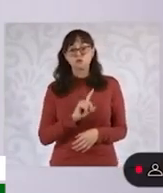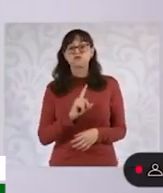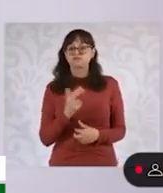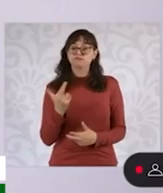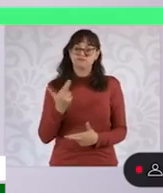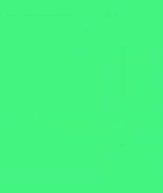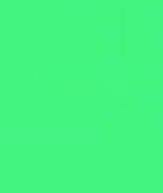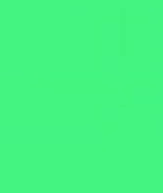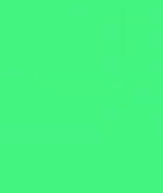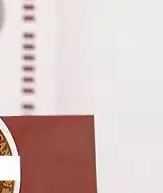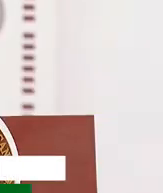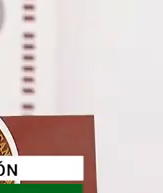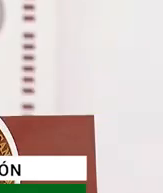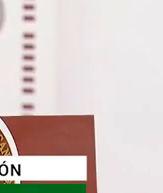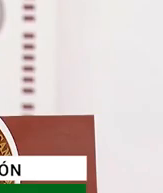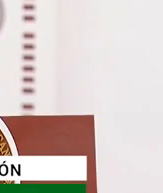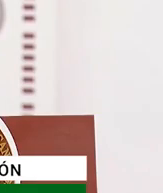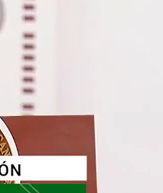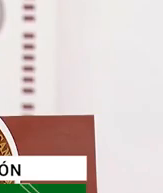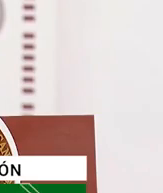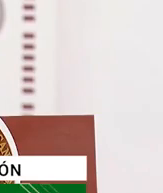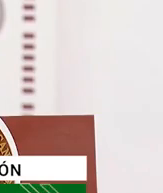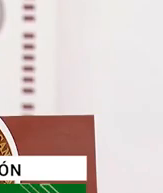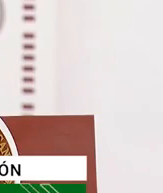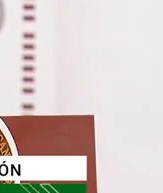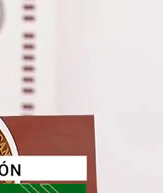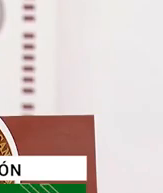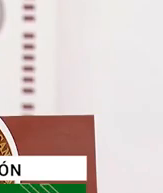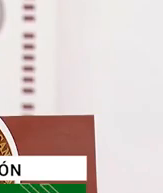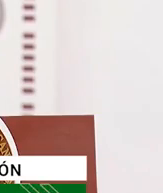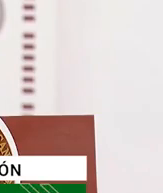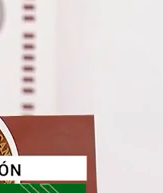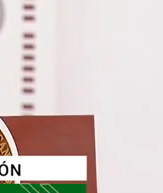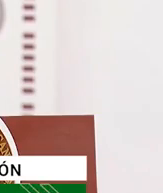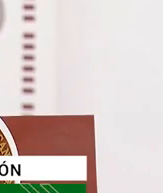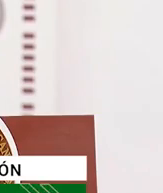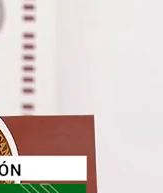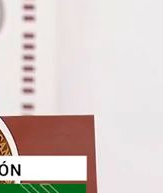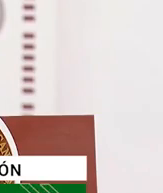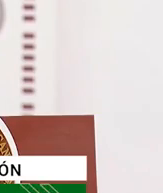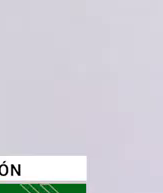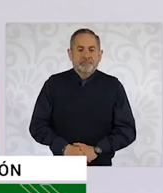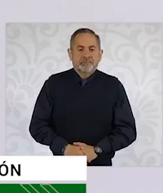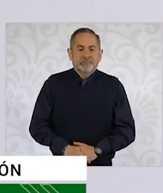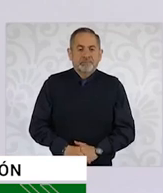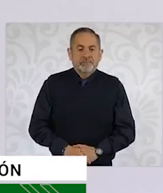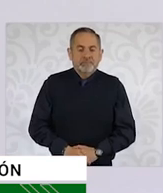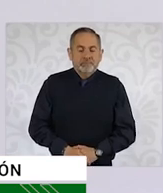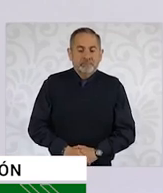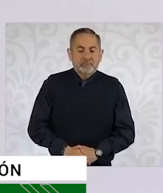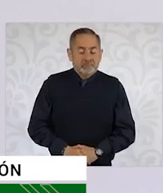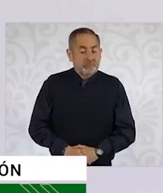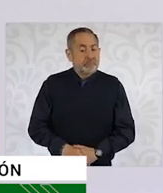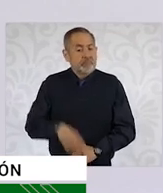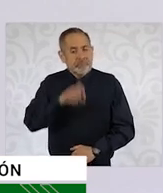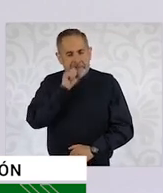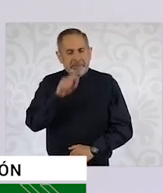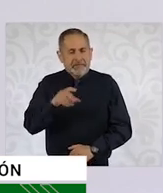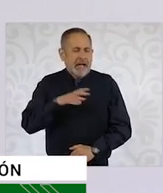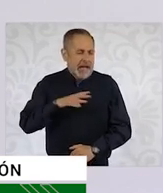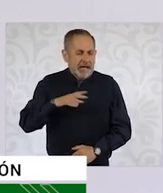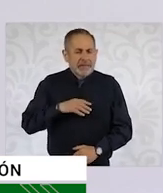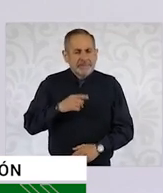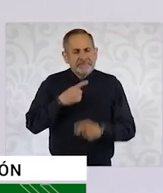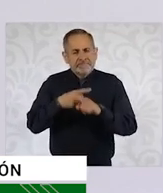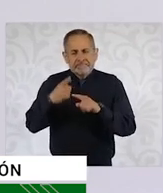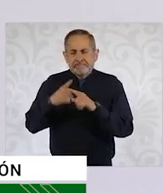regresar a sus labores. La presidenta Claudia Sheinbaum reveló que el próximo año enviará la reforma constitucional para